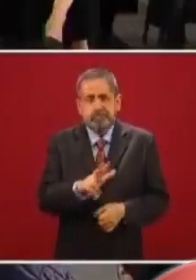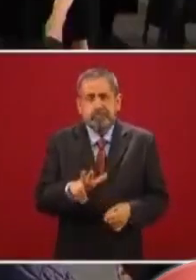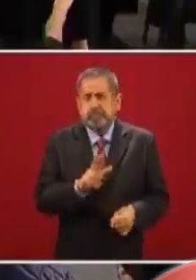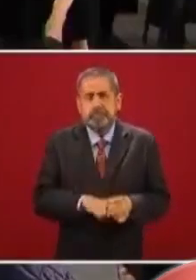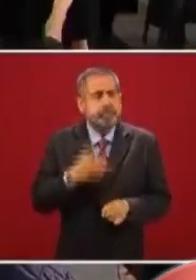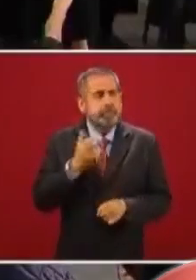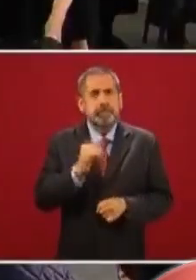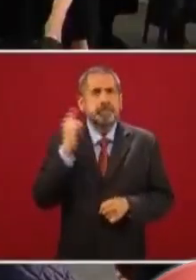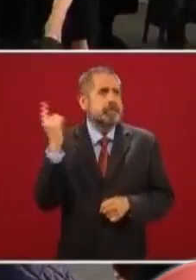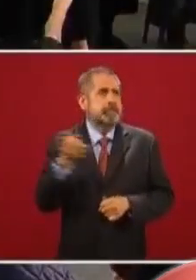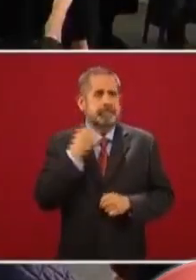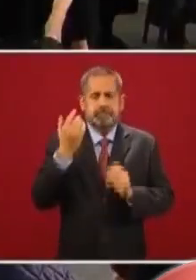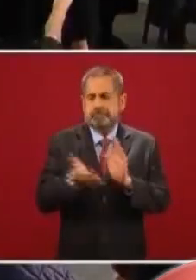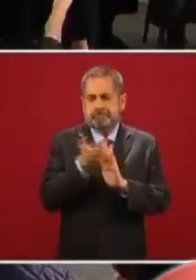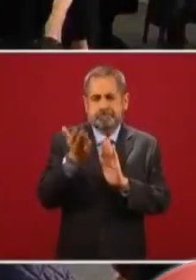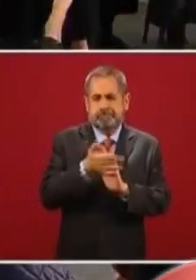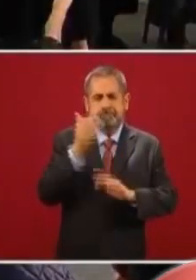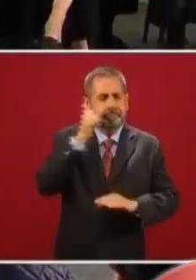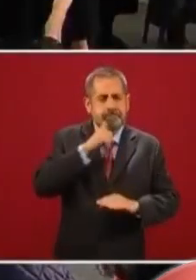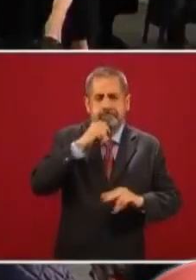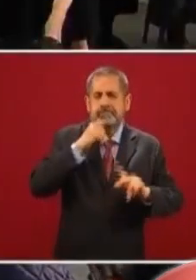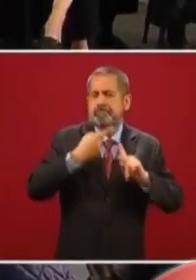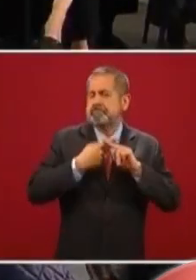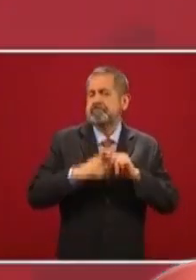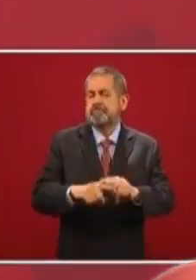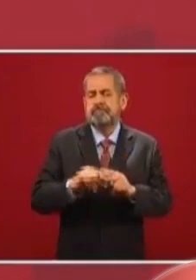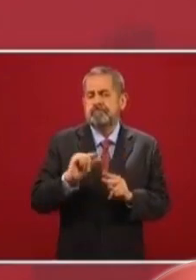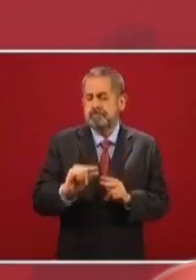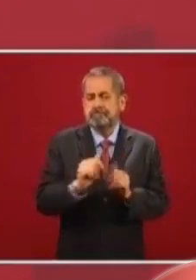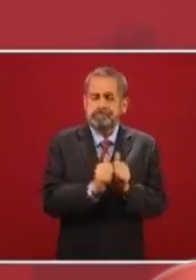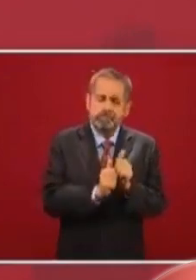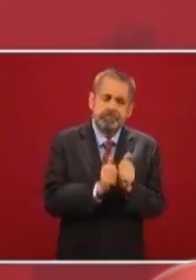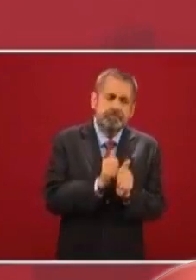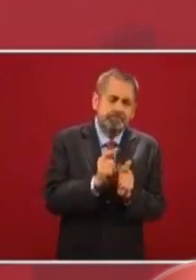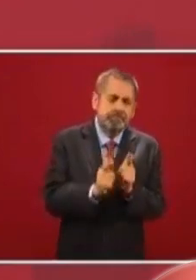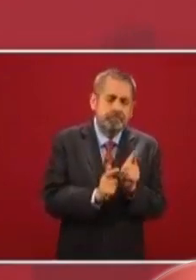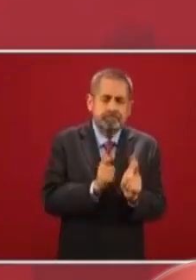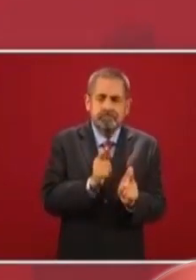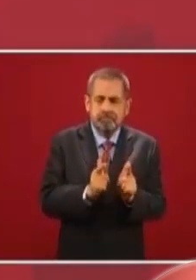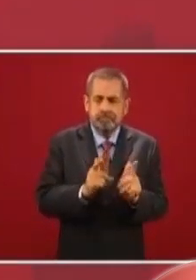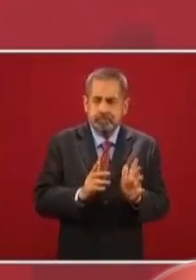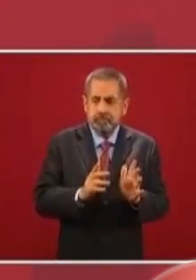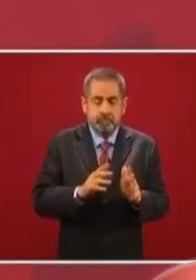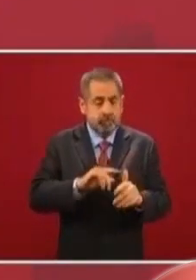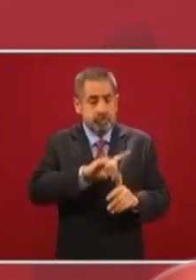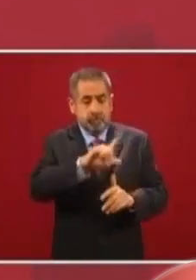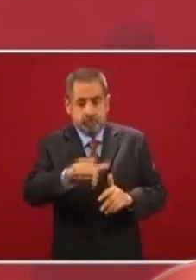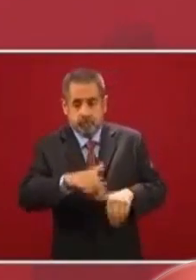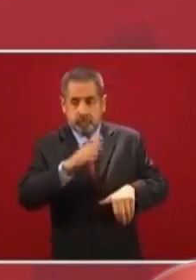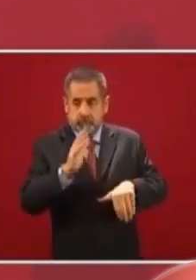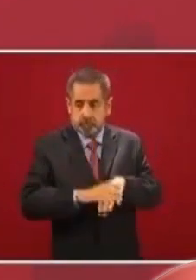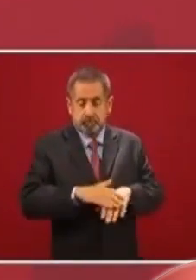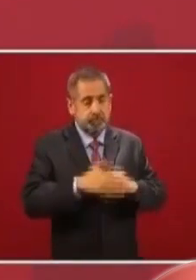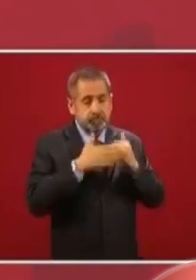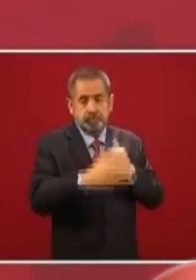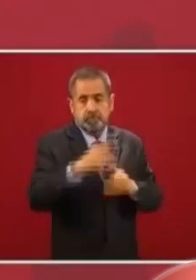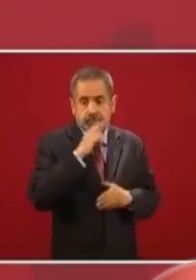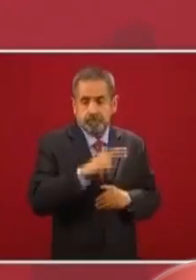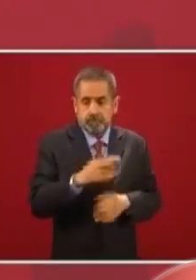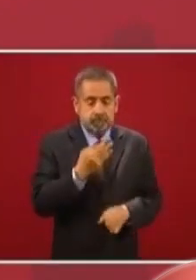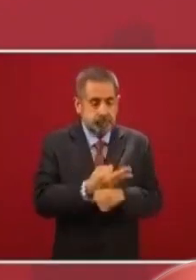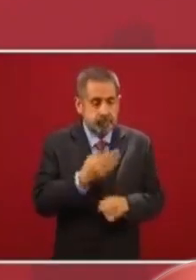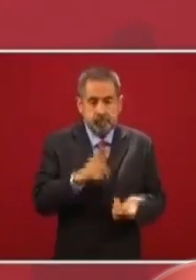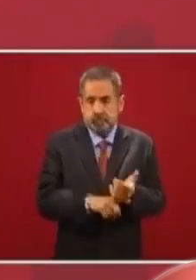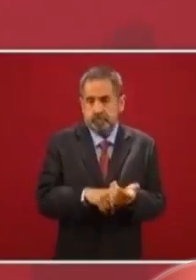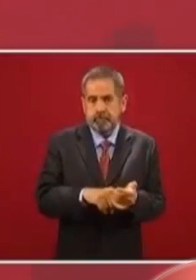cualquier tipo de obra. Efectivamente, el tiempo de ejecución es reducido, efectivamente. ¿Pero por qué es reducido? Porque es una obra de